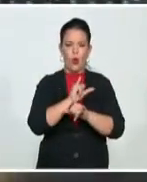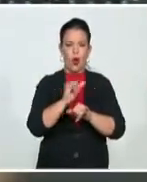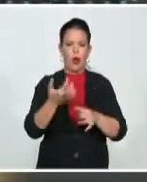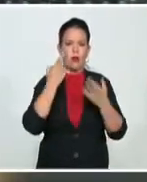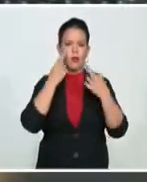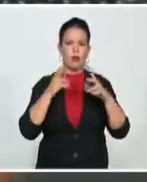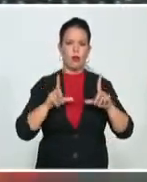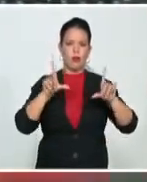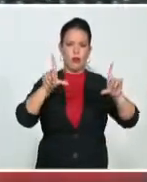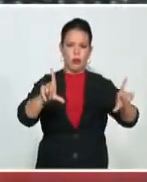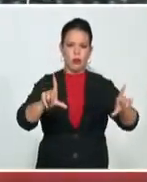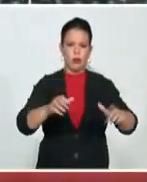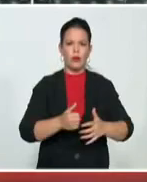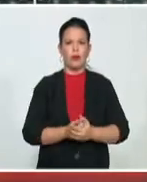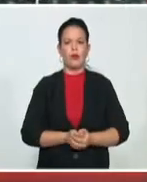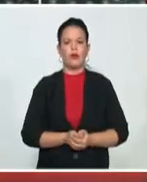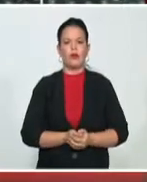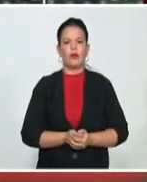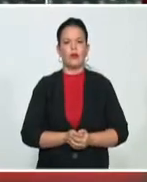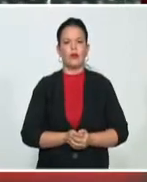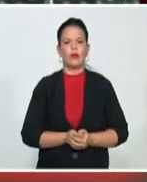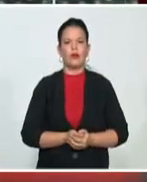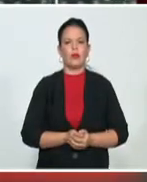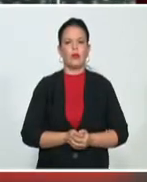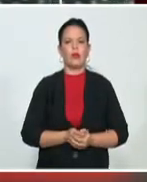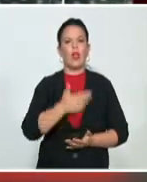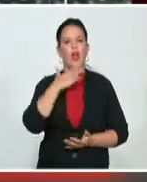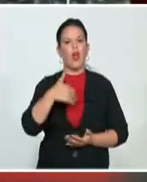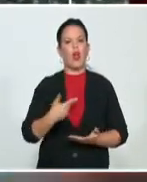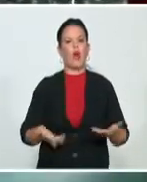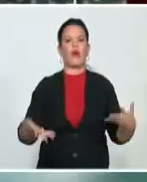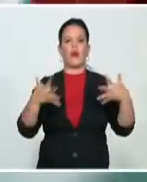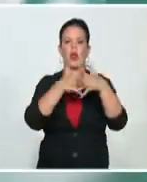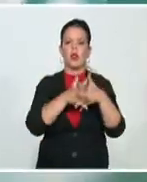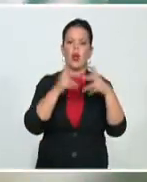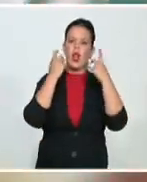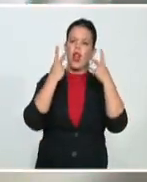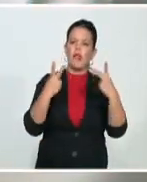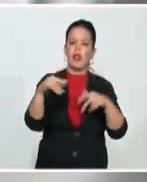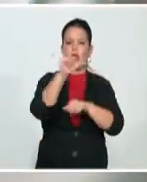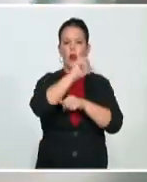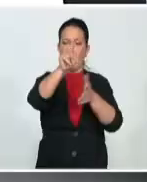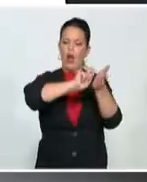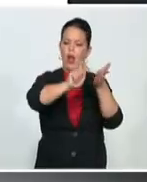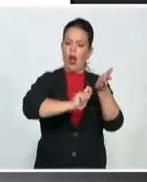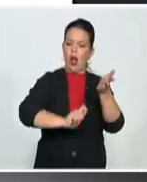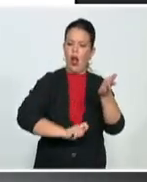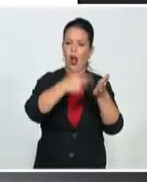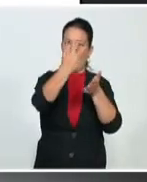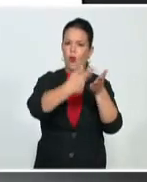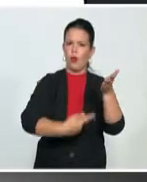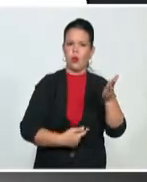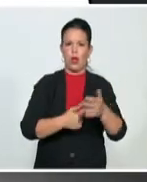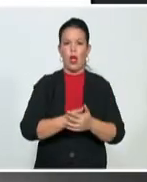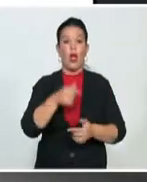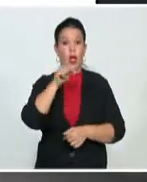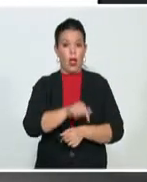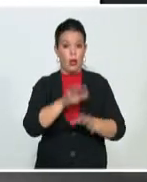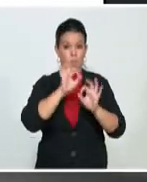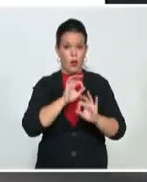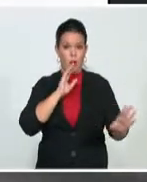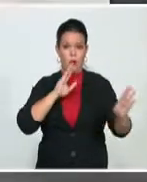semblanza de Fina García Marrús y su relación con Vitier tanto en la vida como en la literatura. En esta ocasión, el espacio de Cuba Literaria,